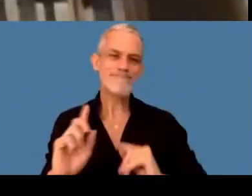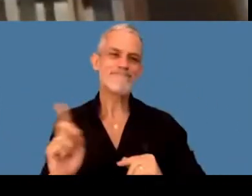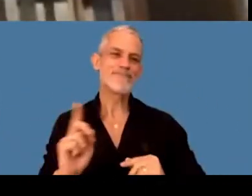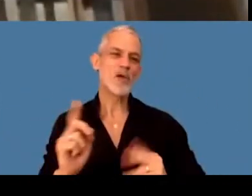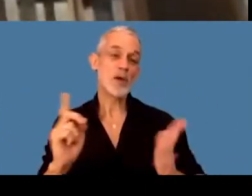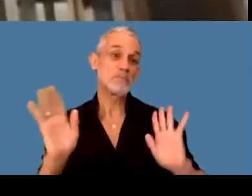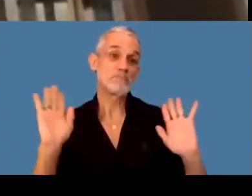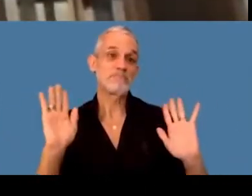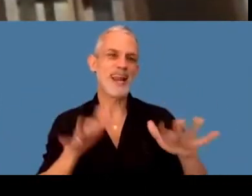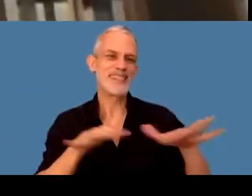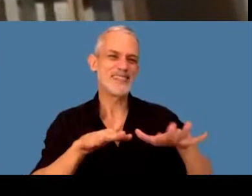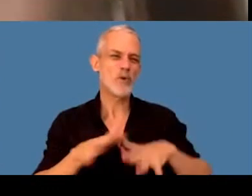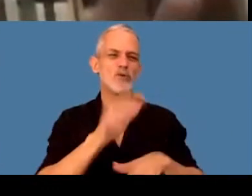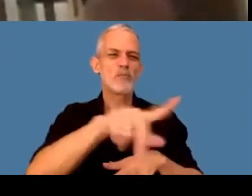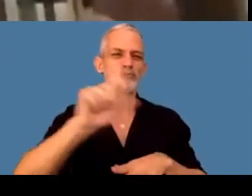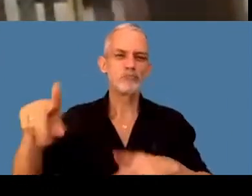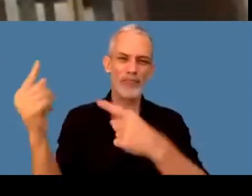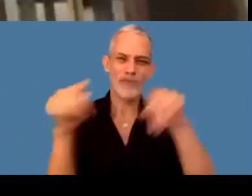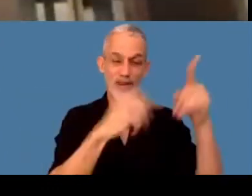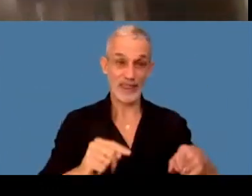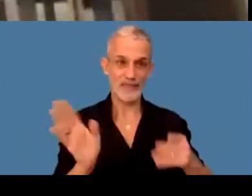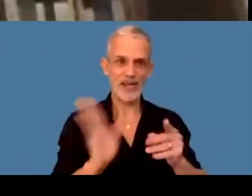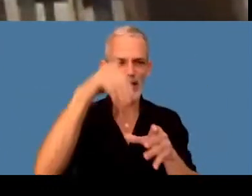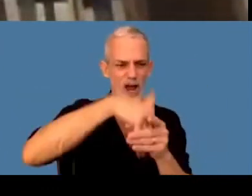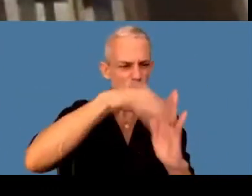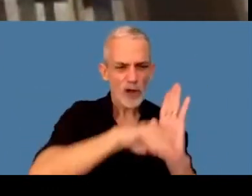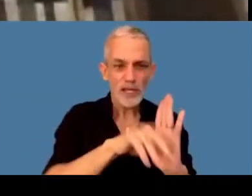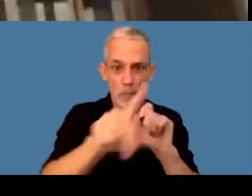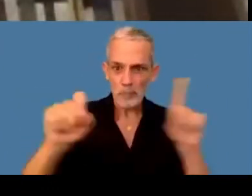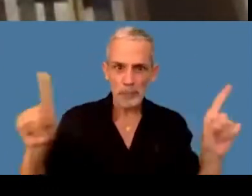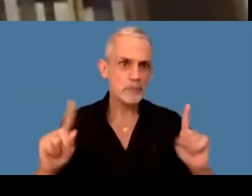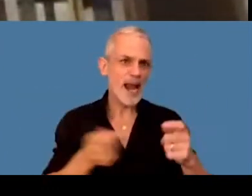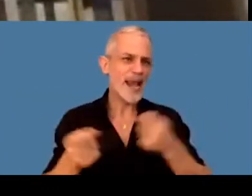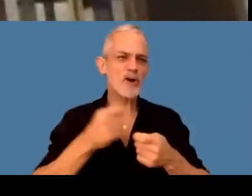misma situación. ¿Y qué contenidos? O sea, ¿qué se negocia?